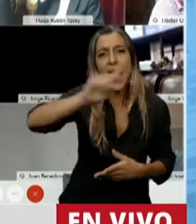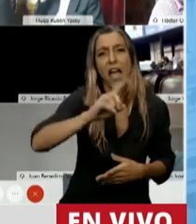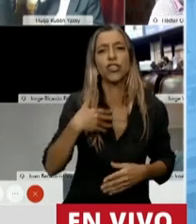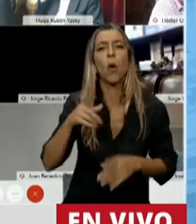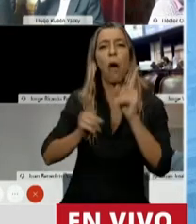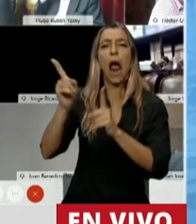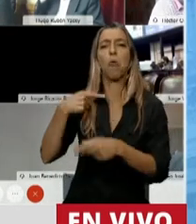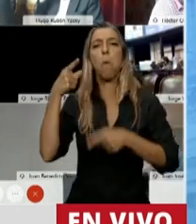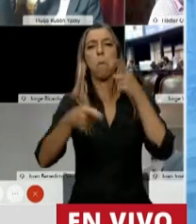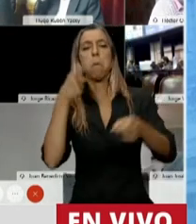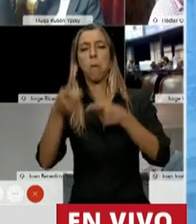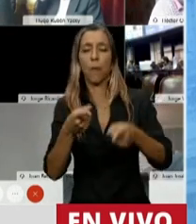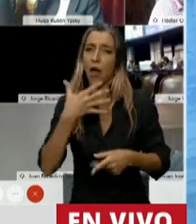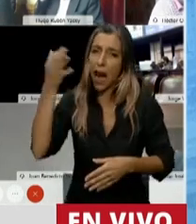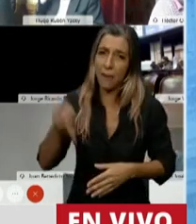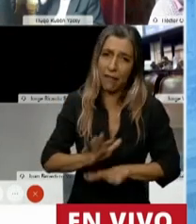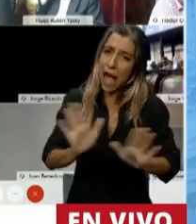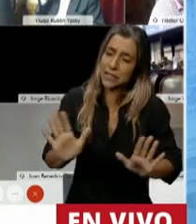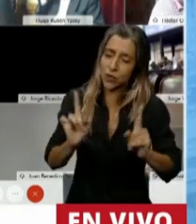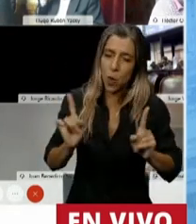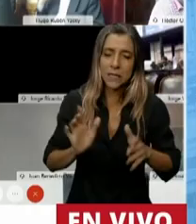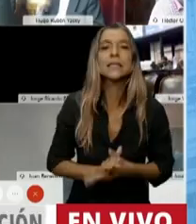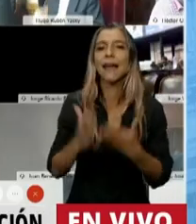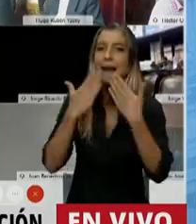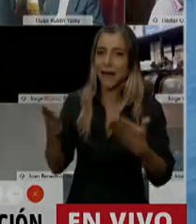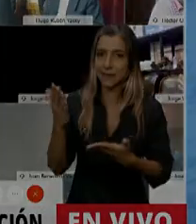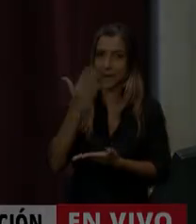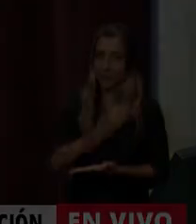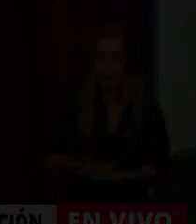banca opositora. Gracias, presidente. Gracias, diputado Fernández. Quiero...